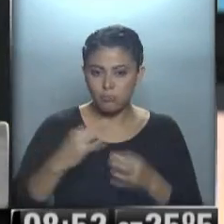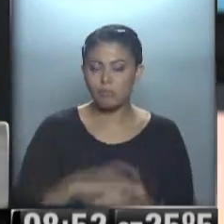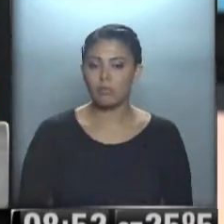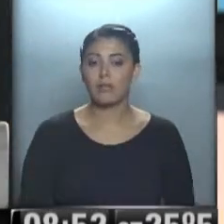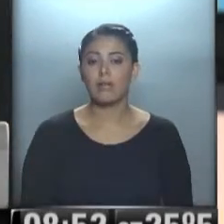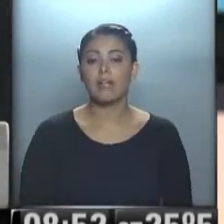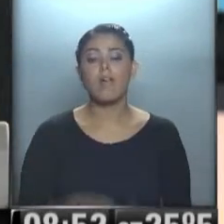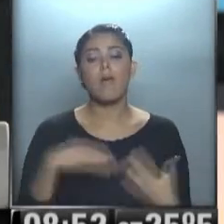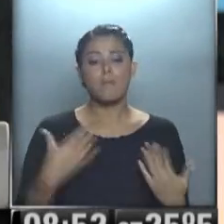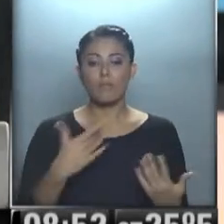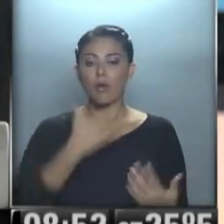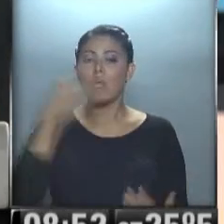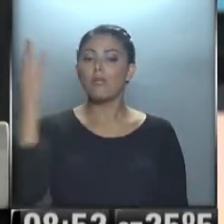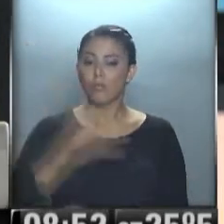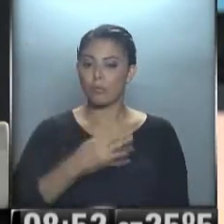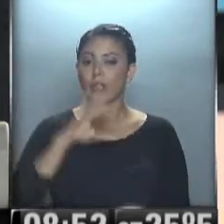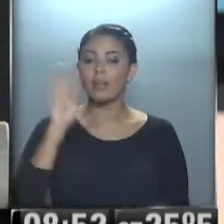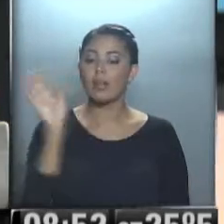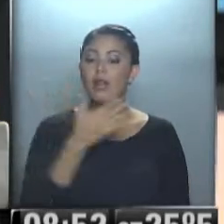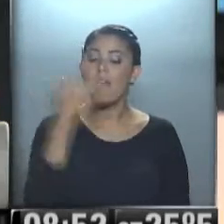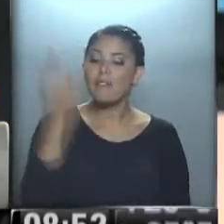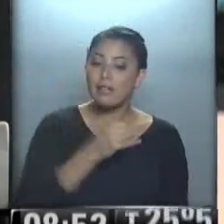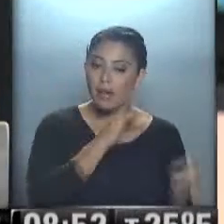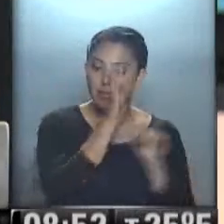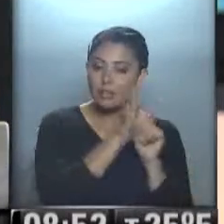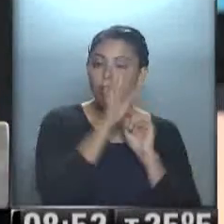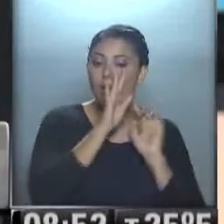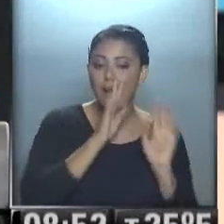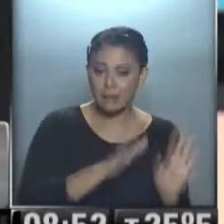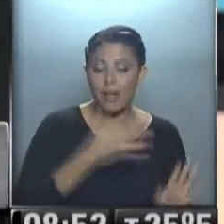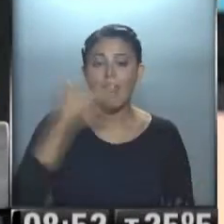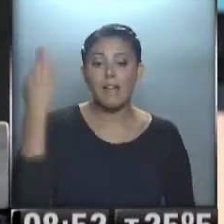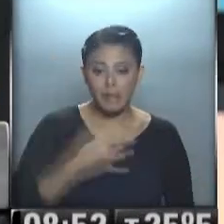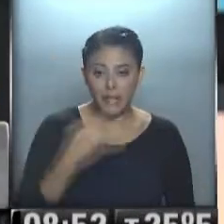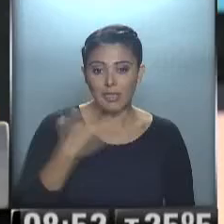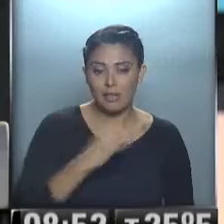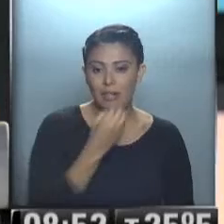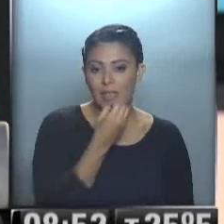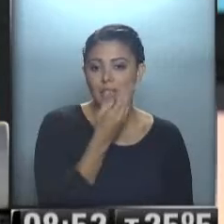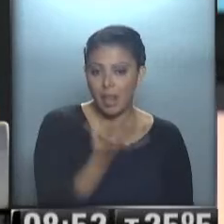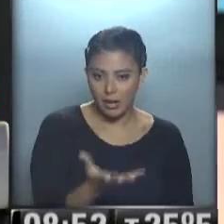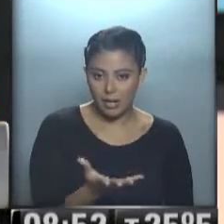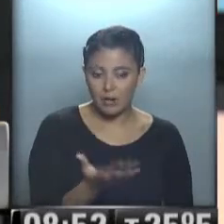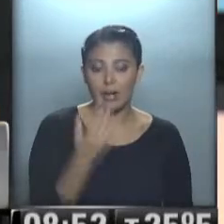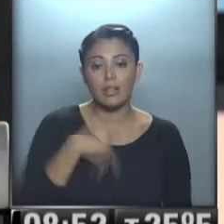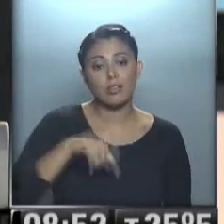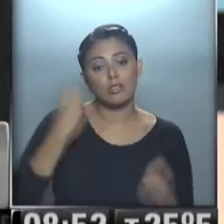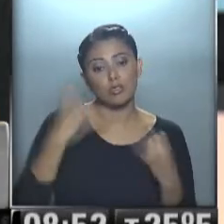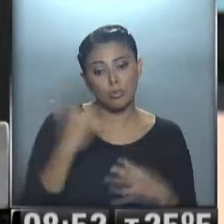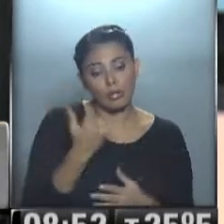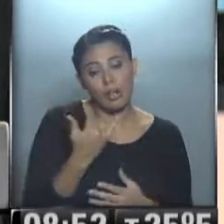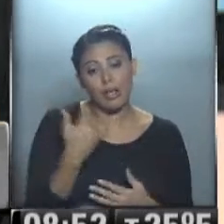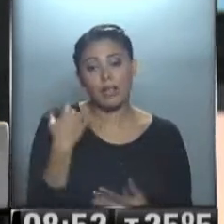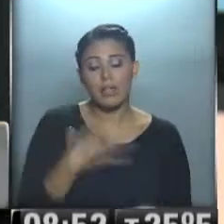para tener la garantía de que el producto realmente está realmente debe declararse y que hay un excedente como ellos dicen